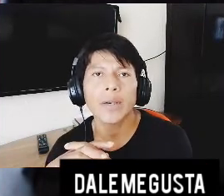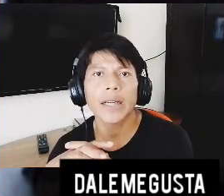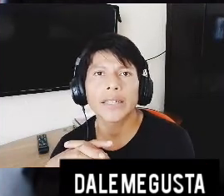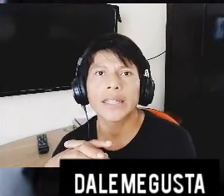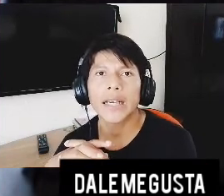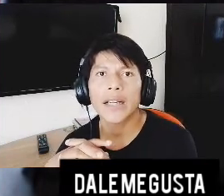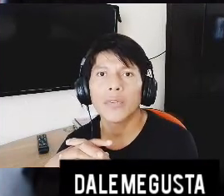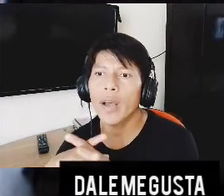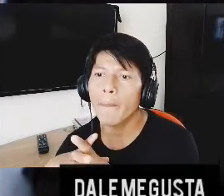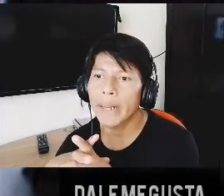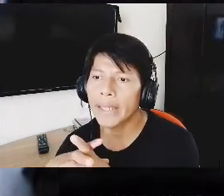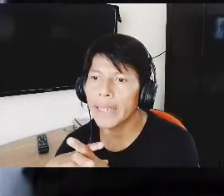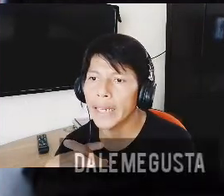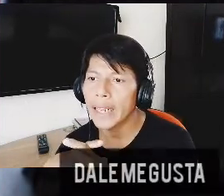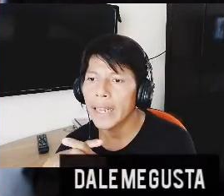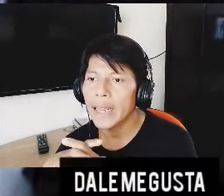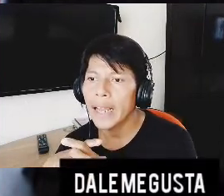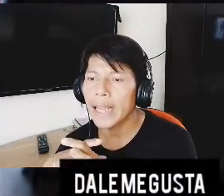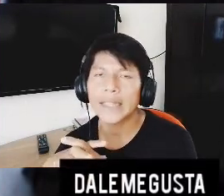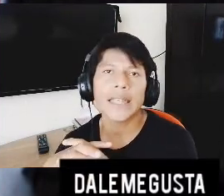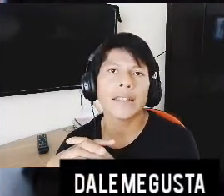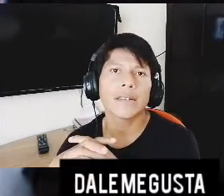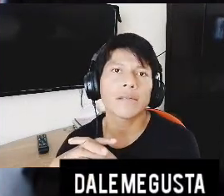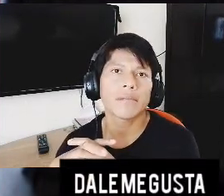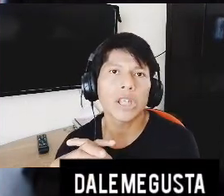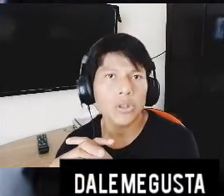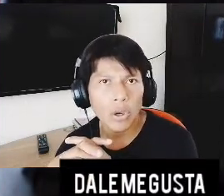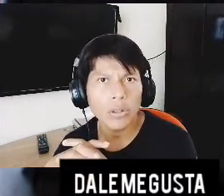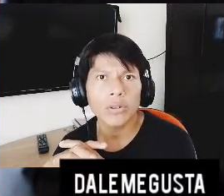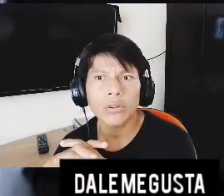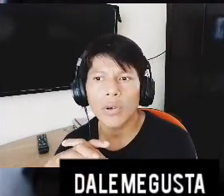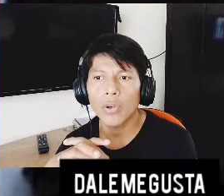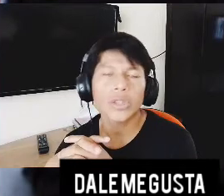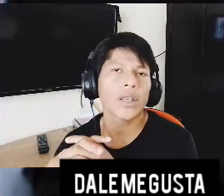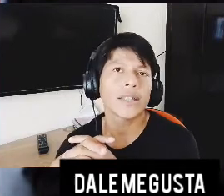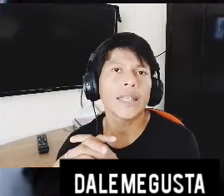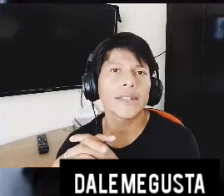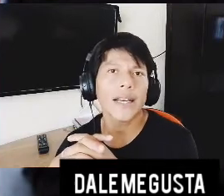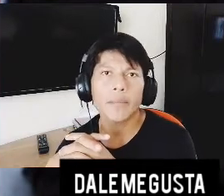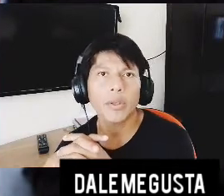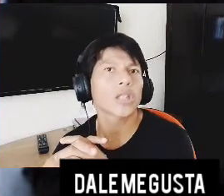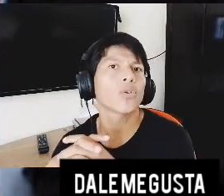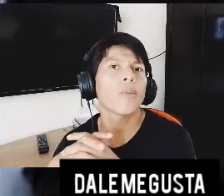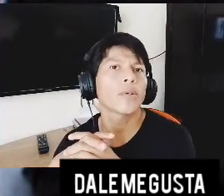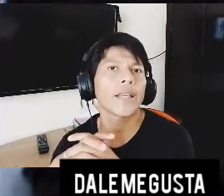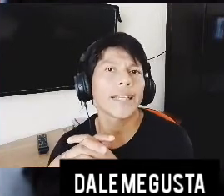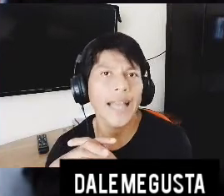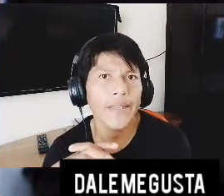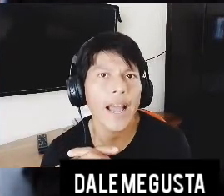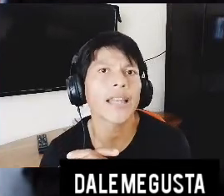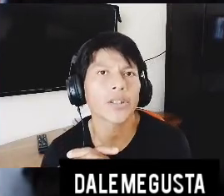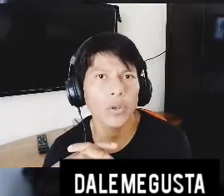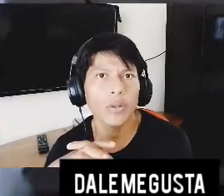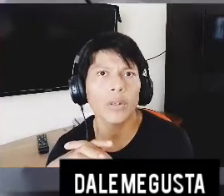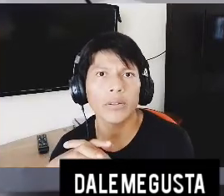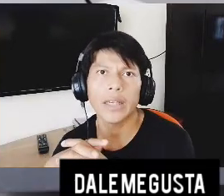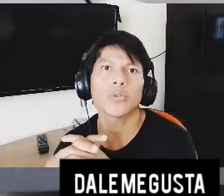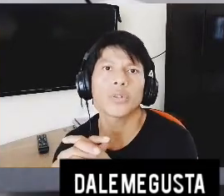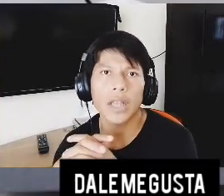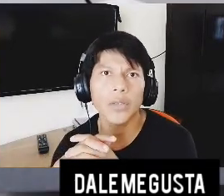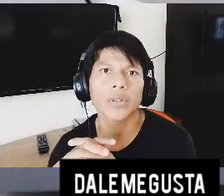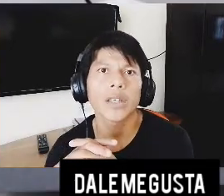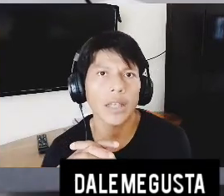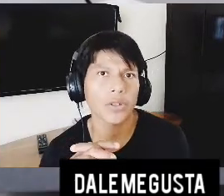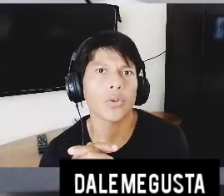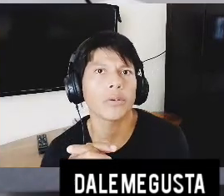hacer Samuel García. No aprender a hacer TikToks o historias de Instagram, porque eso no va a ayudar en nada al estado de Nuevo León ni a